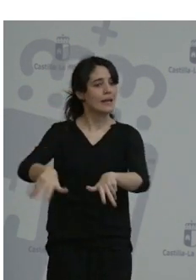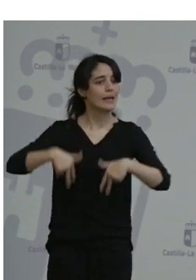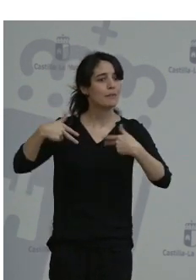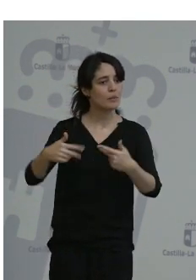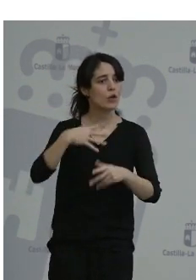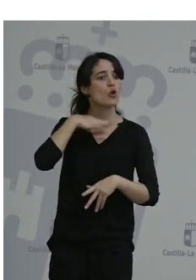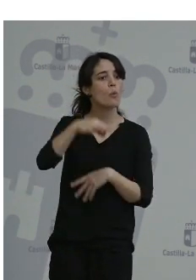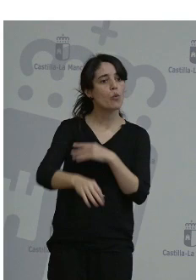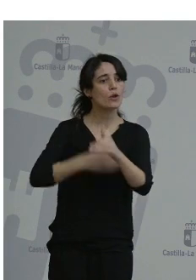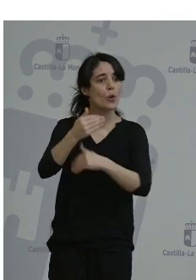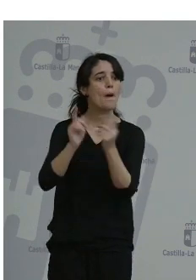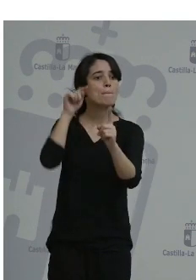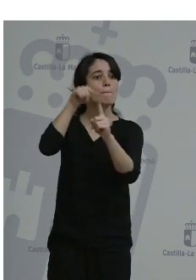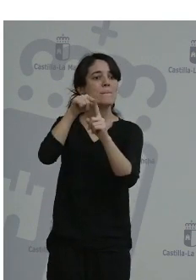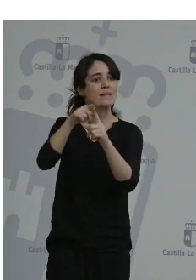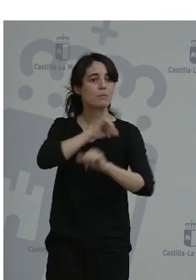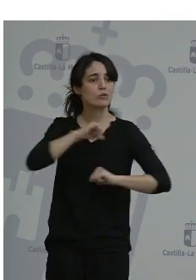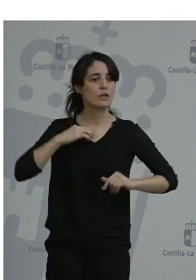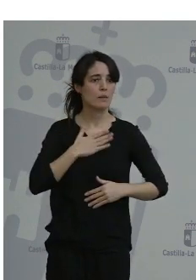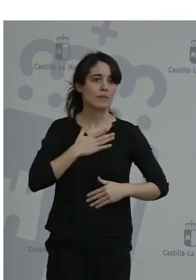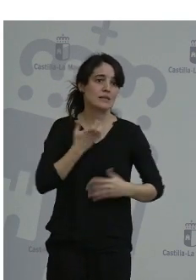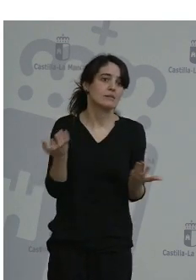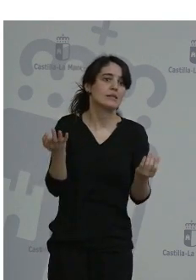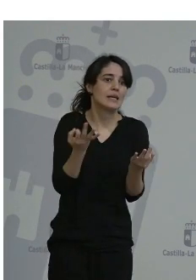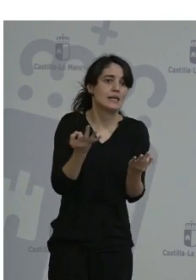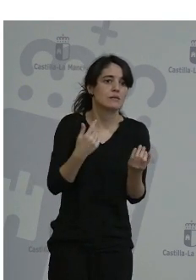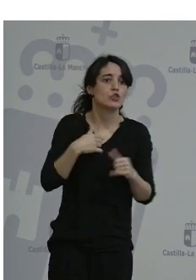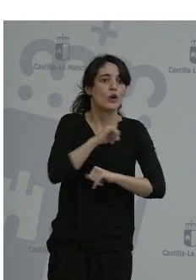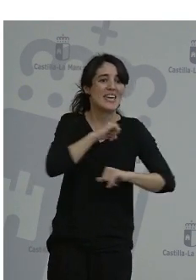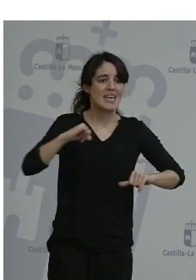personales, como son independizarme y viajar.